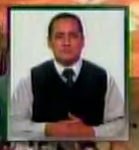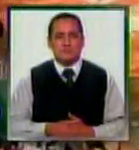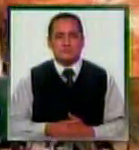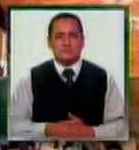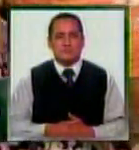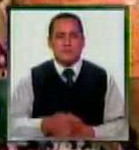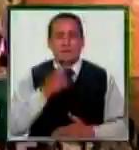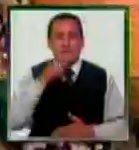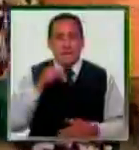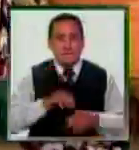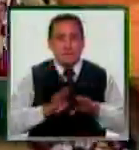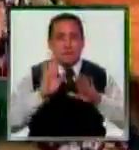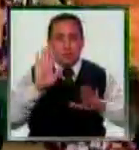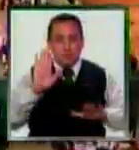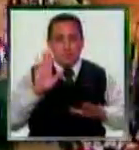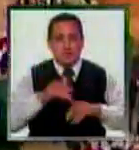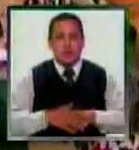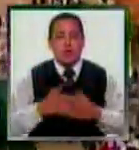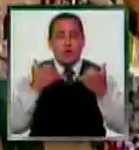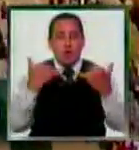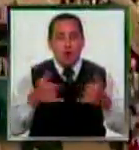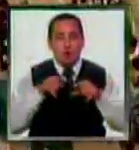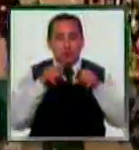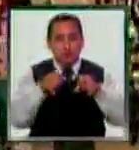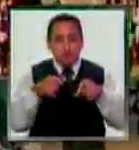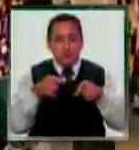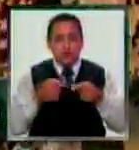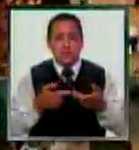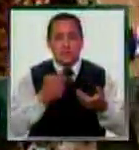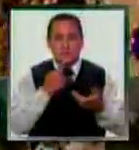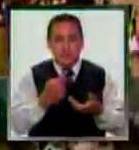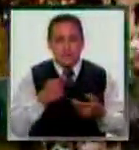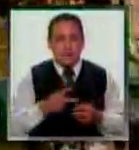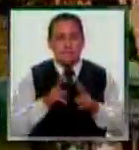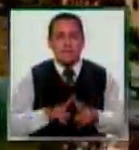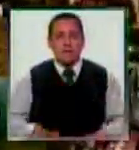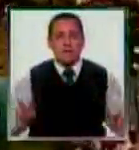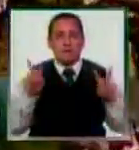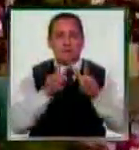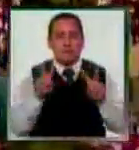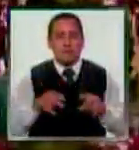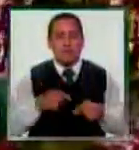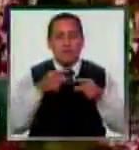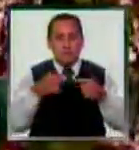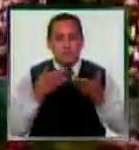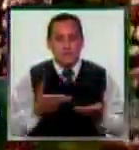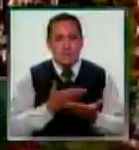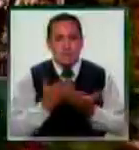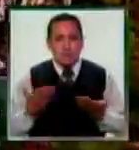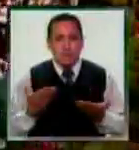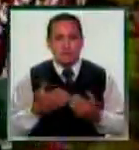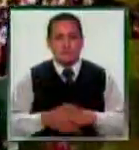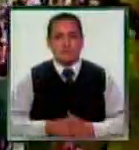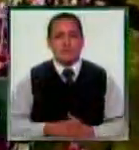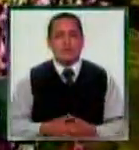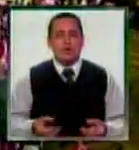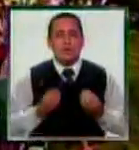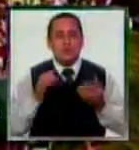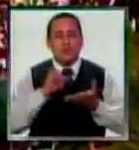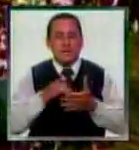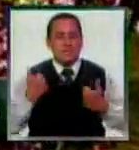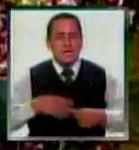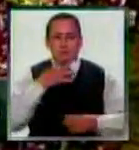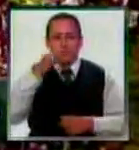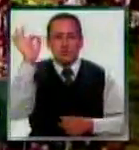Y ese compromiso hoy usted lo está valorando, lo está valorando, porque ya